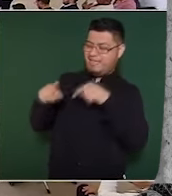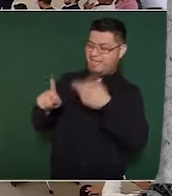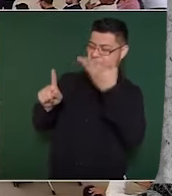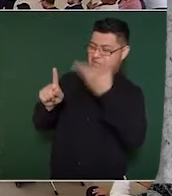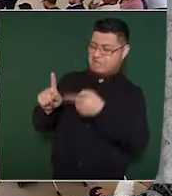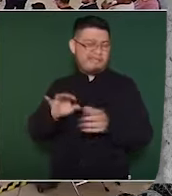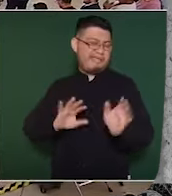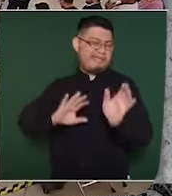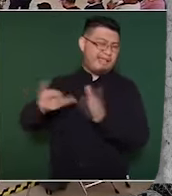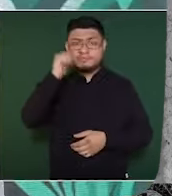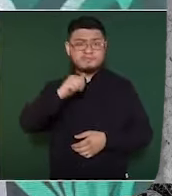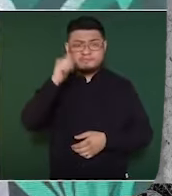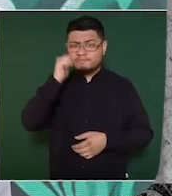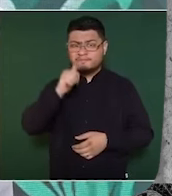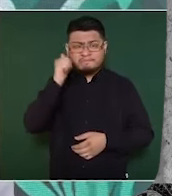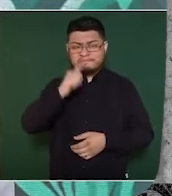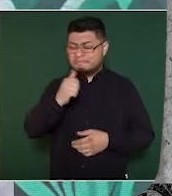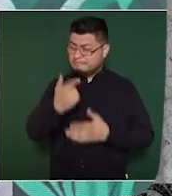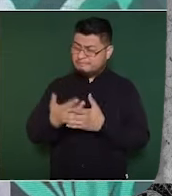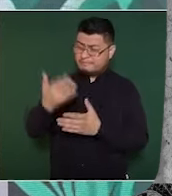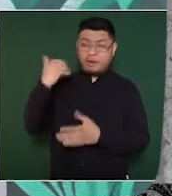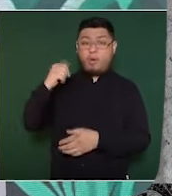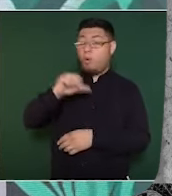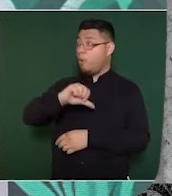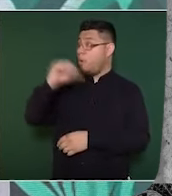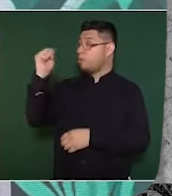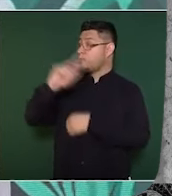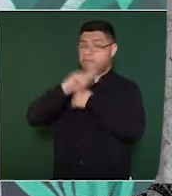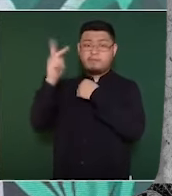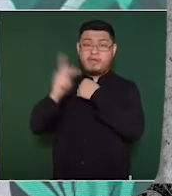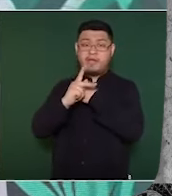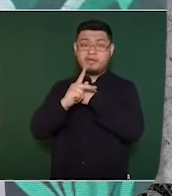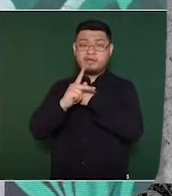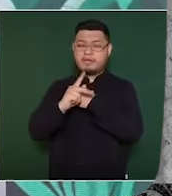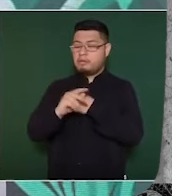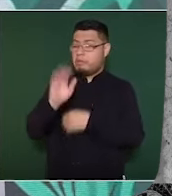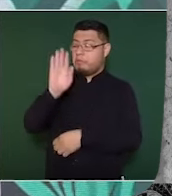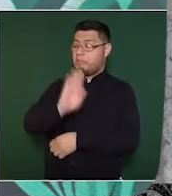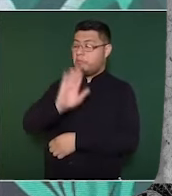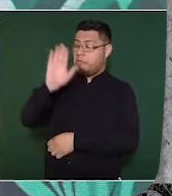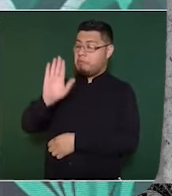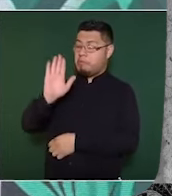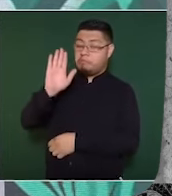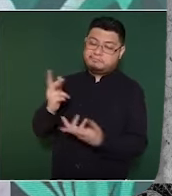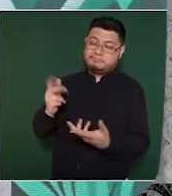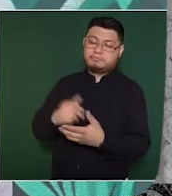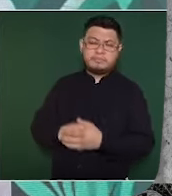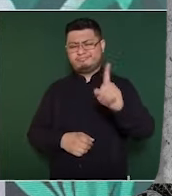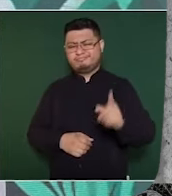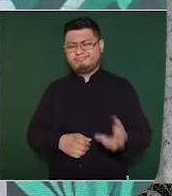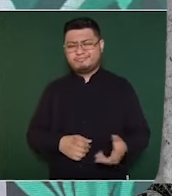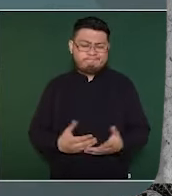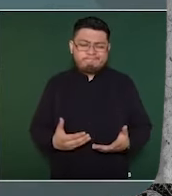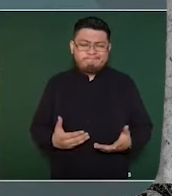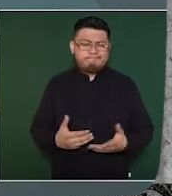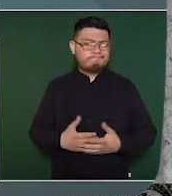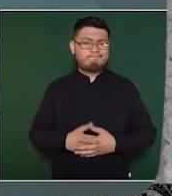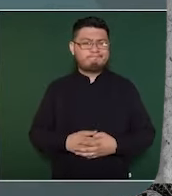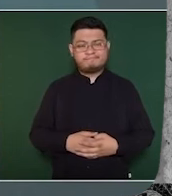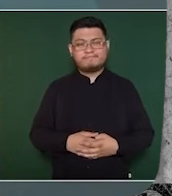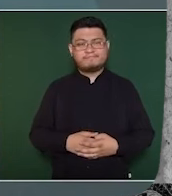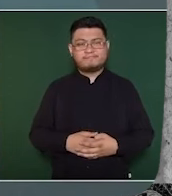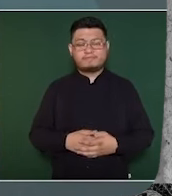Y siempre los de otros países, hermanos, eran mejores que nosotros. No. Por